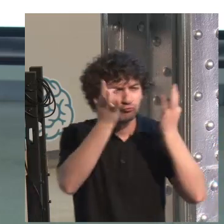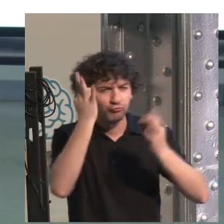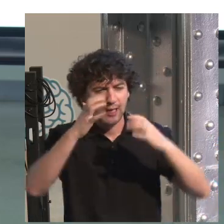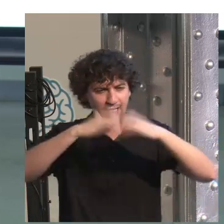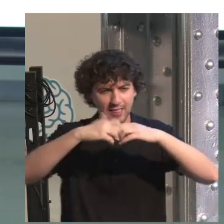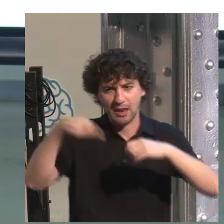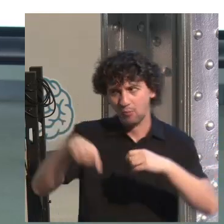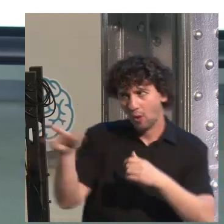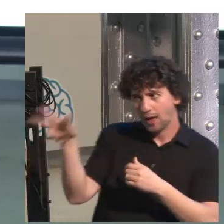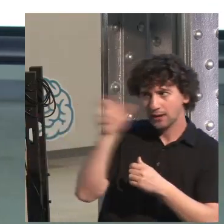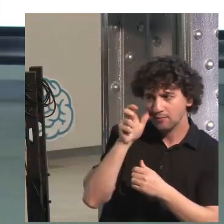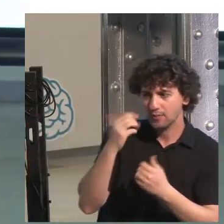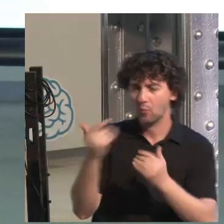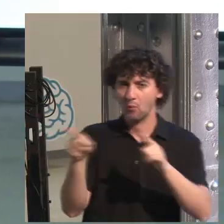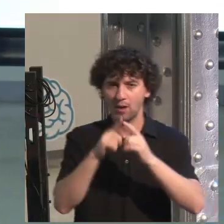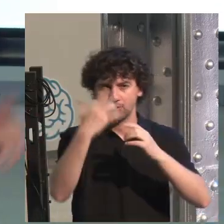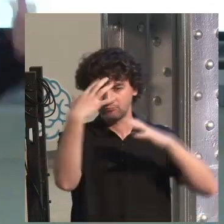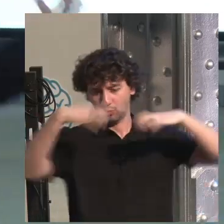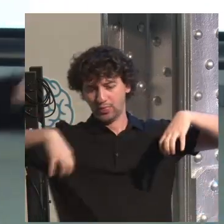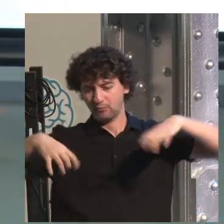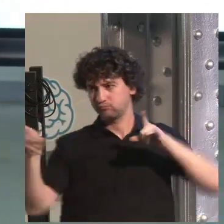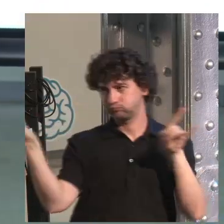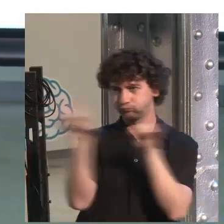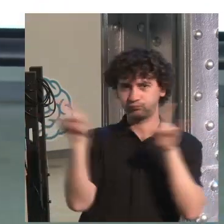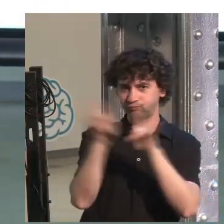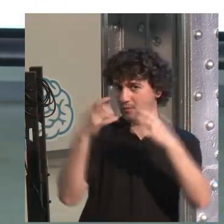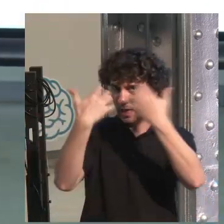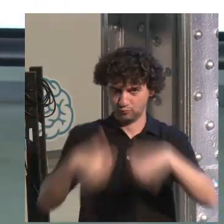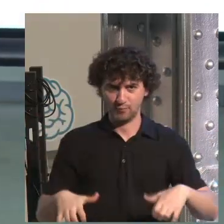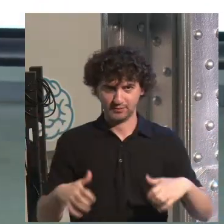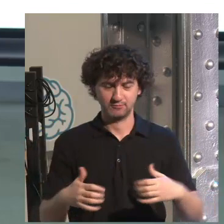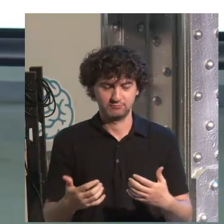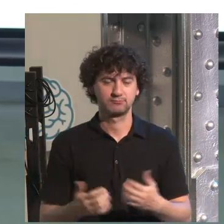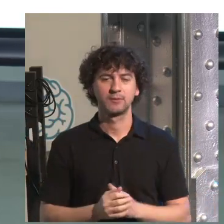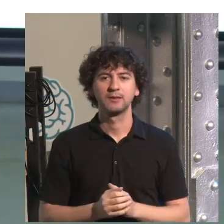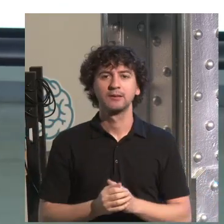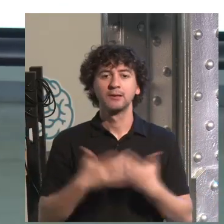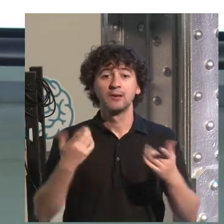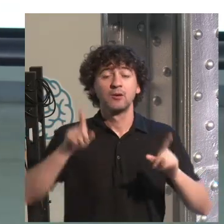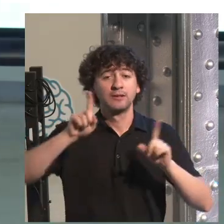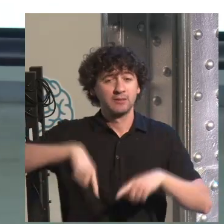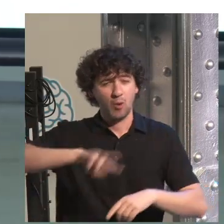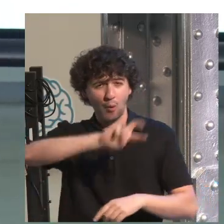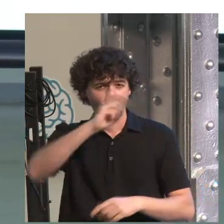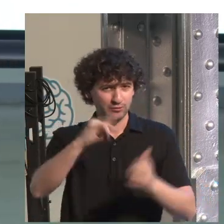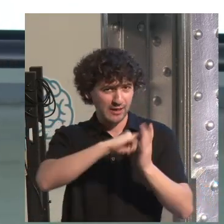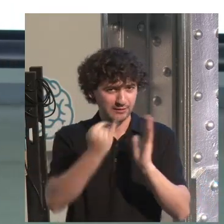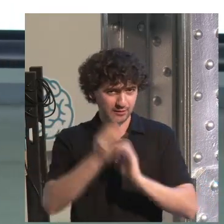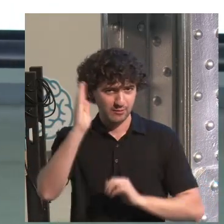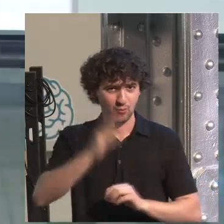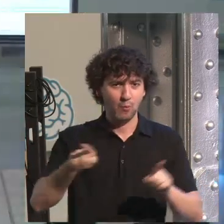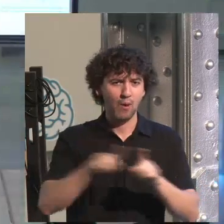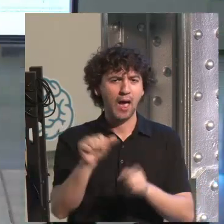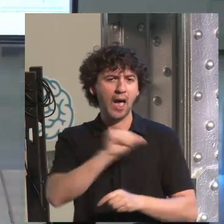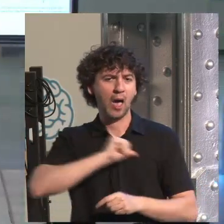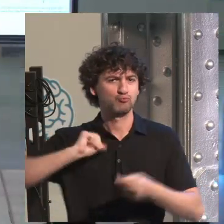una comunicación telepática, ¿no? Otra técnica de estimulación que es más invasiva es la optogenética,